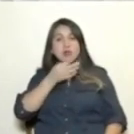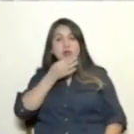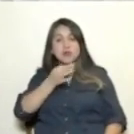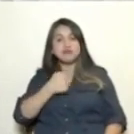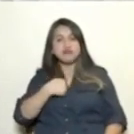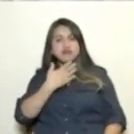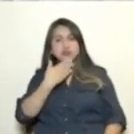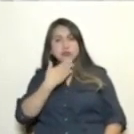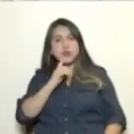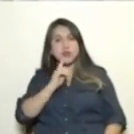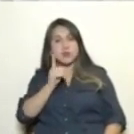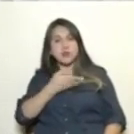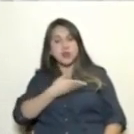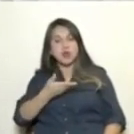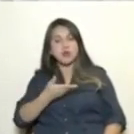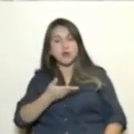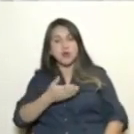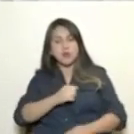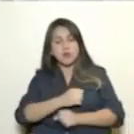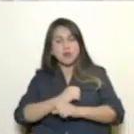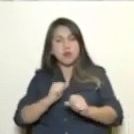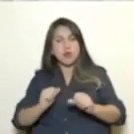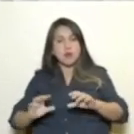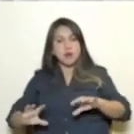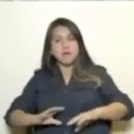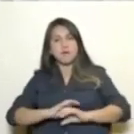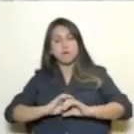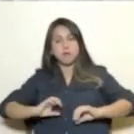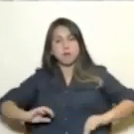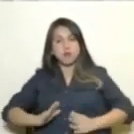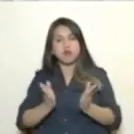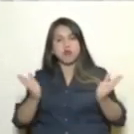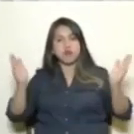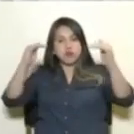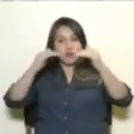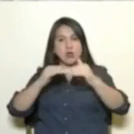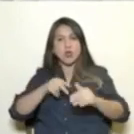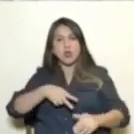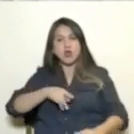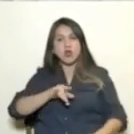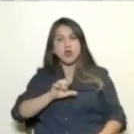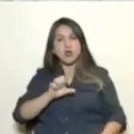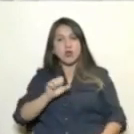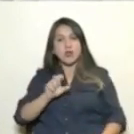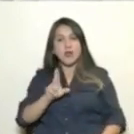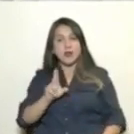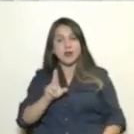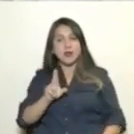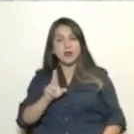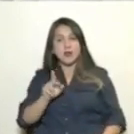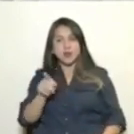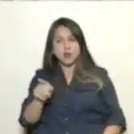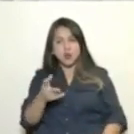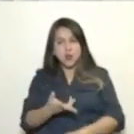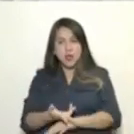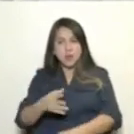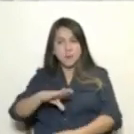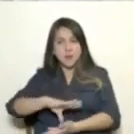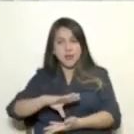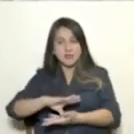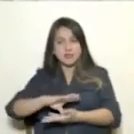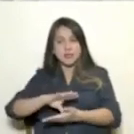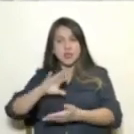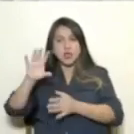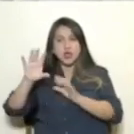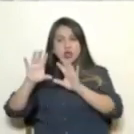también tengo poder nuclear. Pero lo que está claro es que vamos a un mundo en que o es usted un país continente o